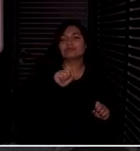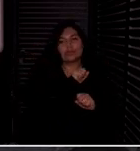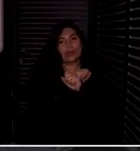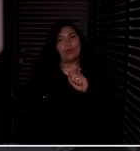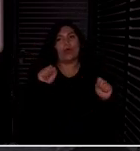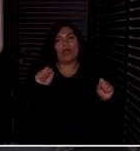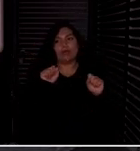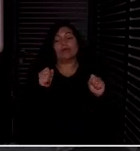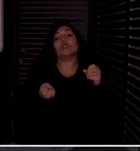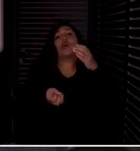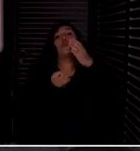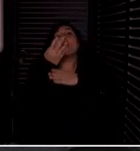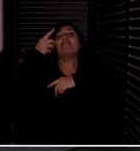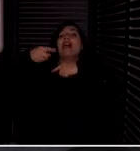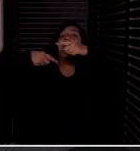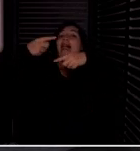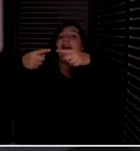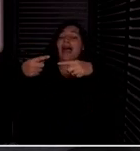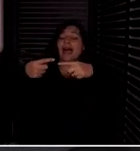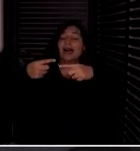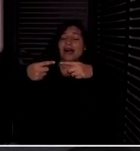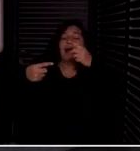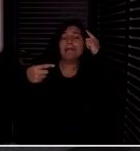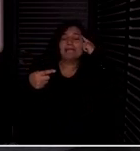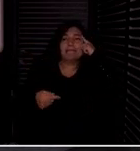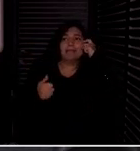generaciones huyen, migran. Hay una